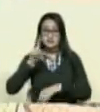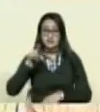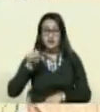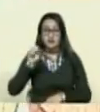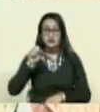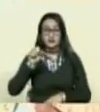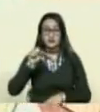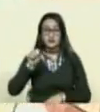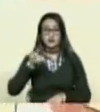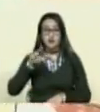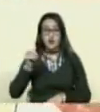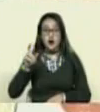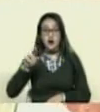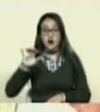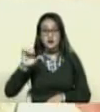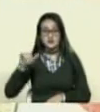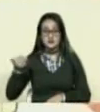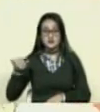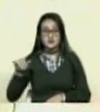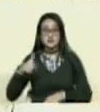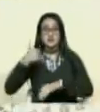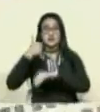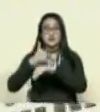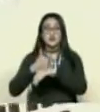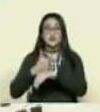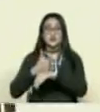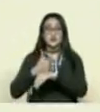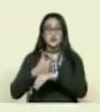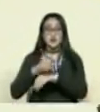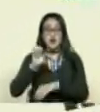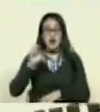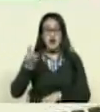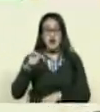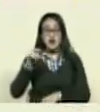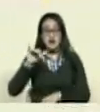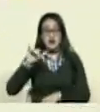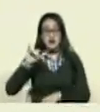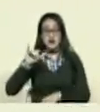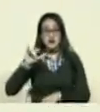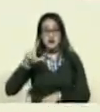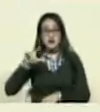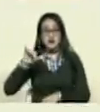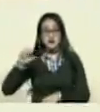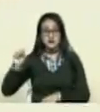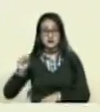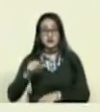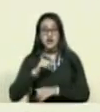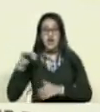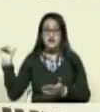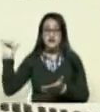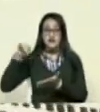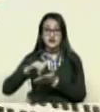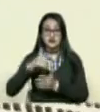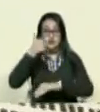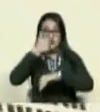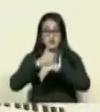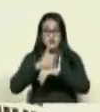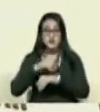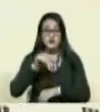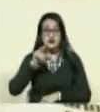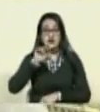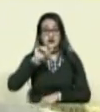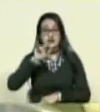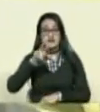Suárez Chourio, el comandante general de la Armada, almirante Eglis Herrera, el comandante general de la aviación, mayor general Iván Hidalgo